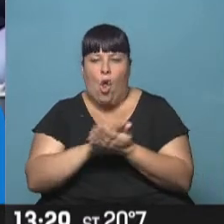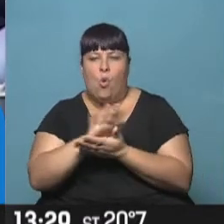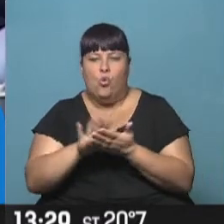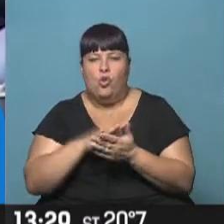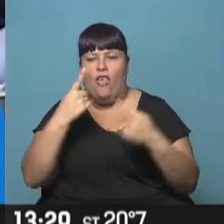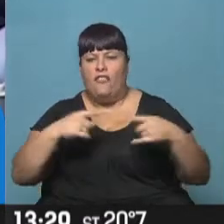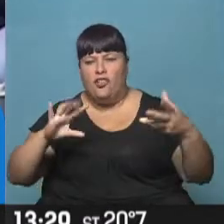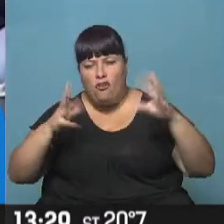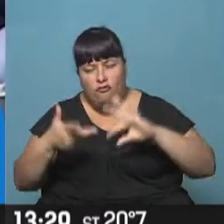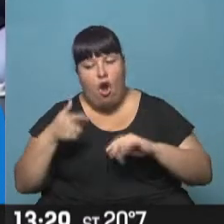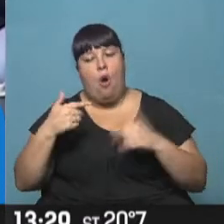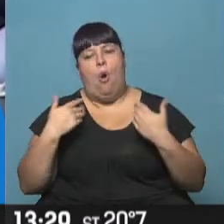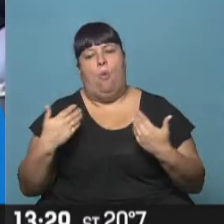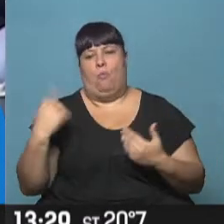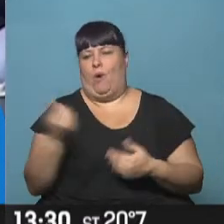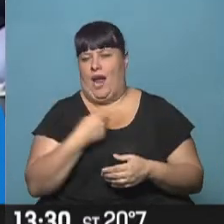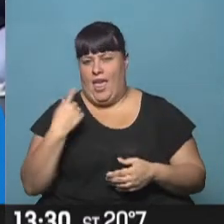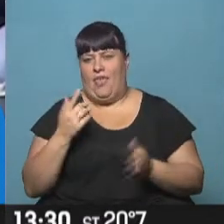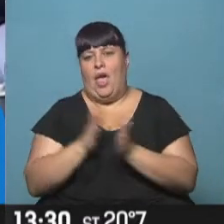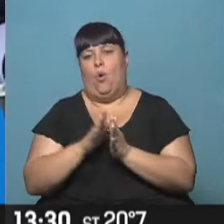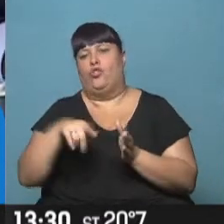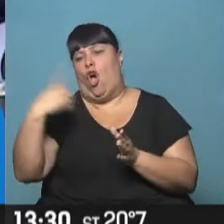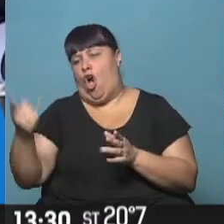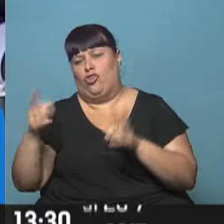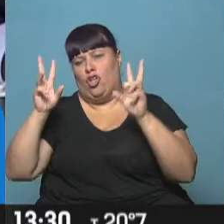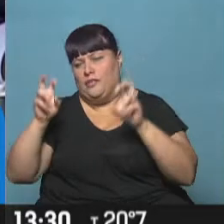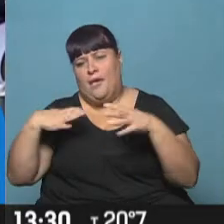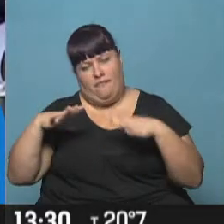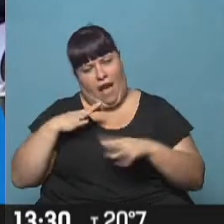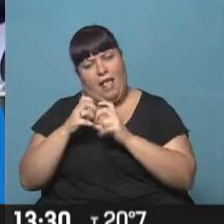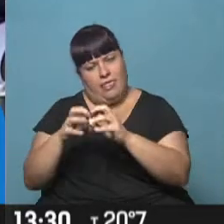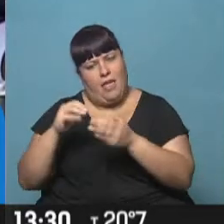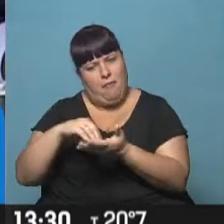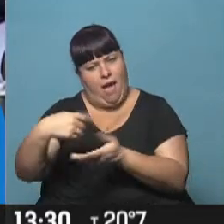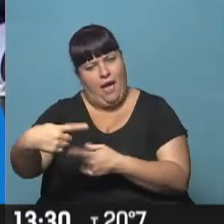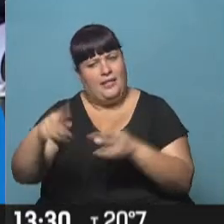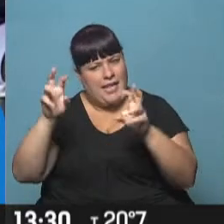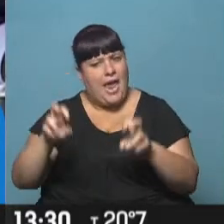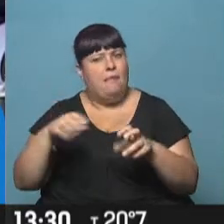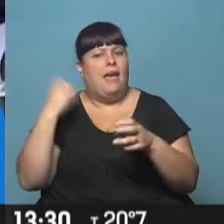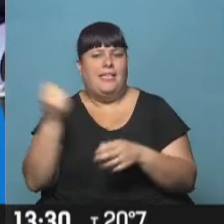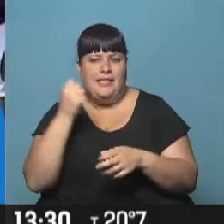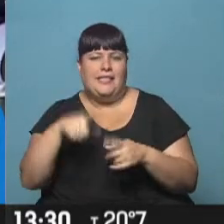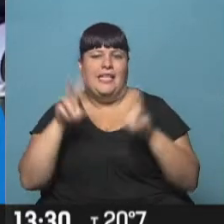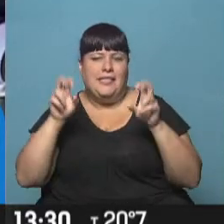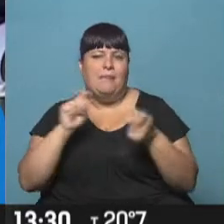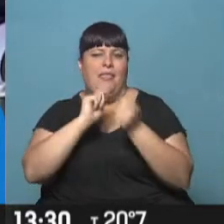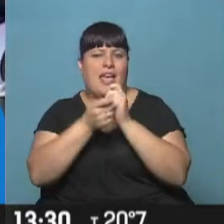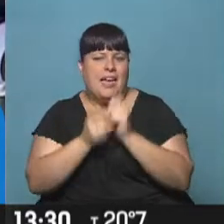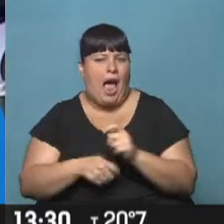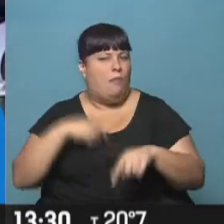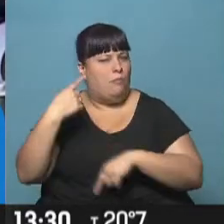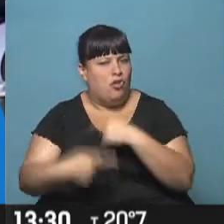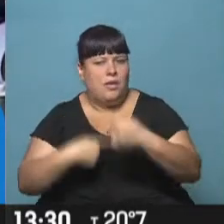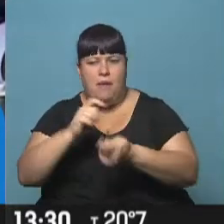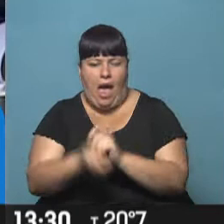esas variables nos va a permitir, junto con otras discusiones que tendremos que seguir dando e insistiendo en este concepto del reformismo